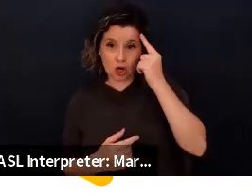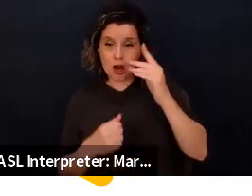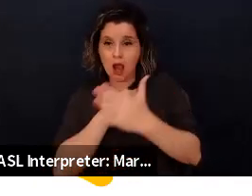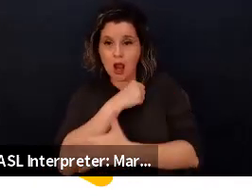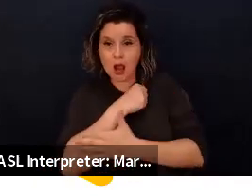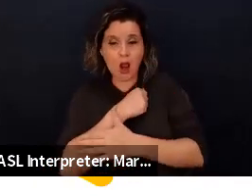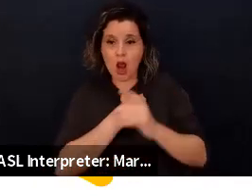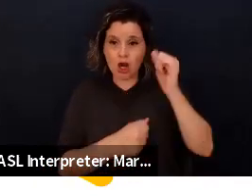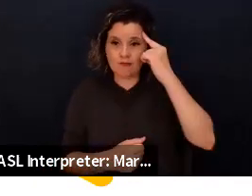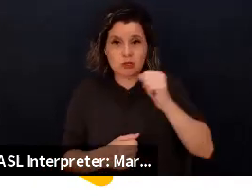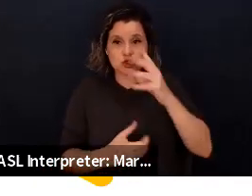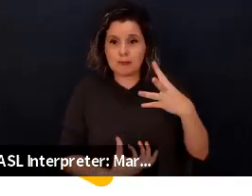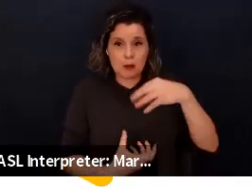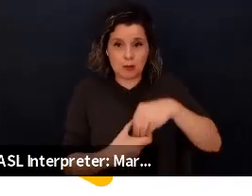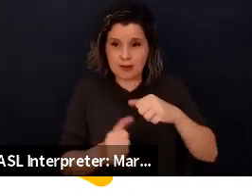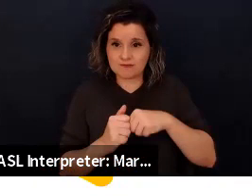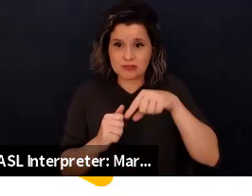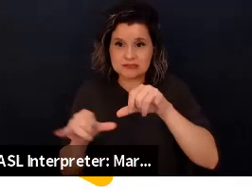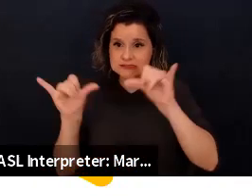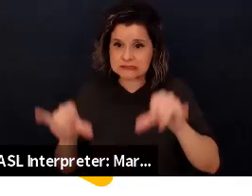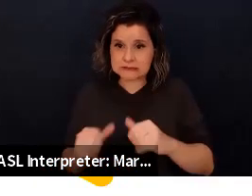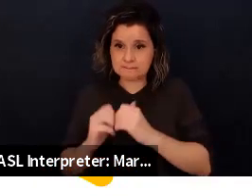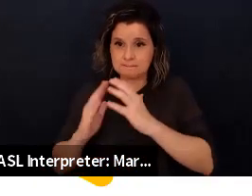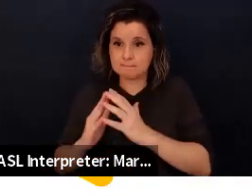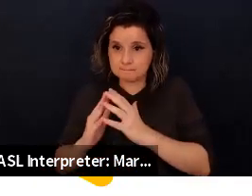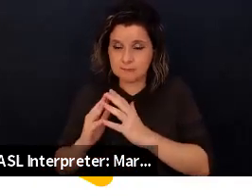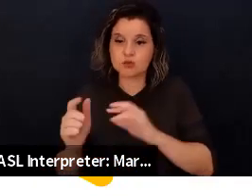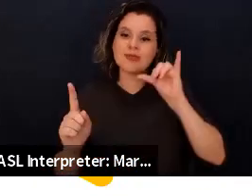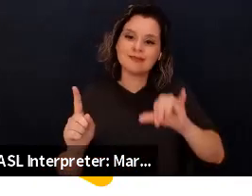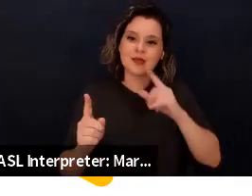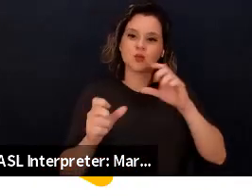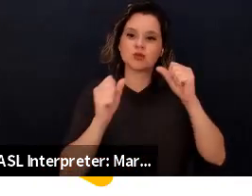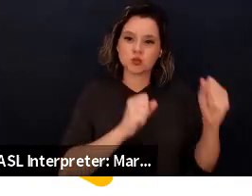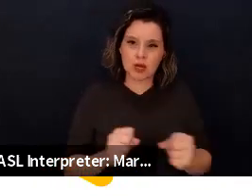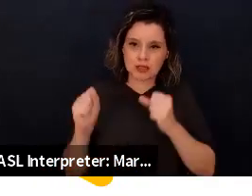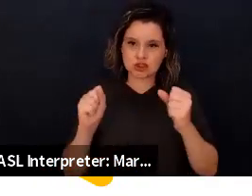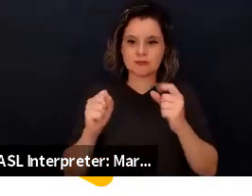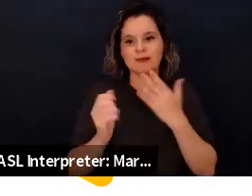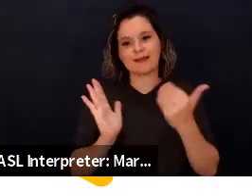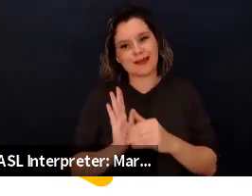parte de ayudar a ese sistema. Entonces, esa es una estrategia, pero otra vez es